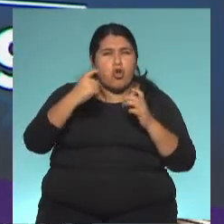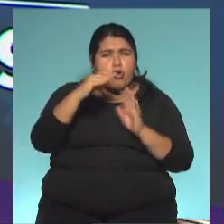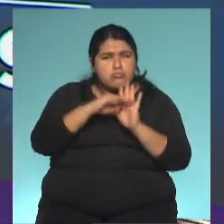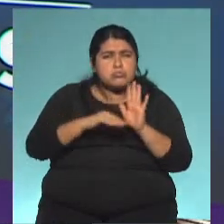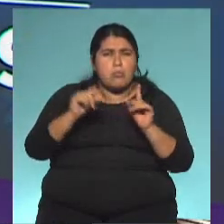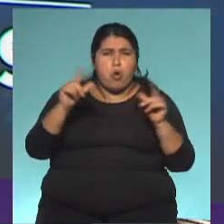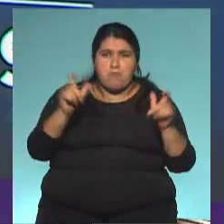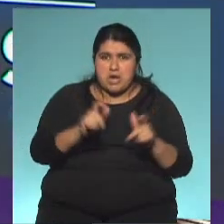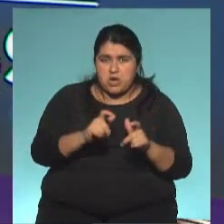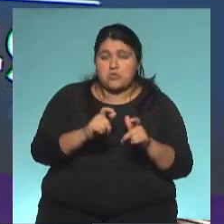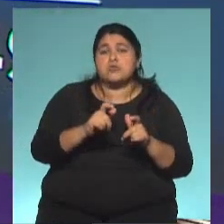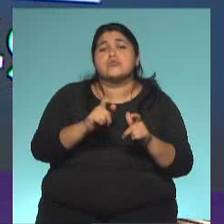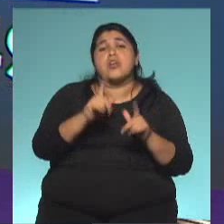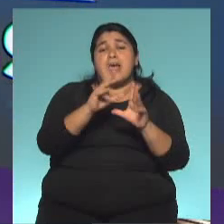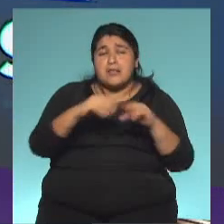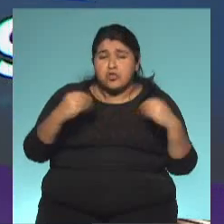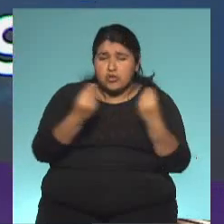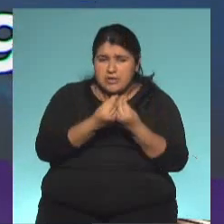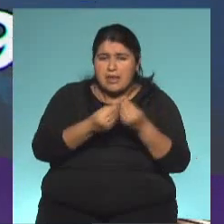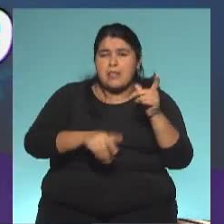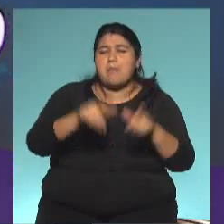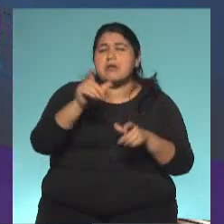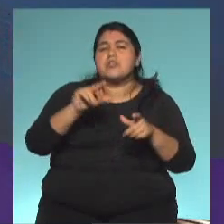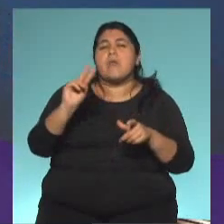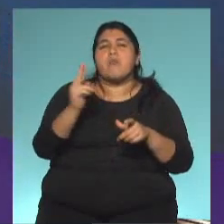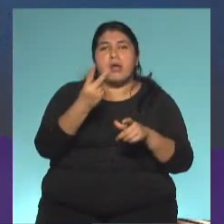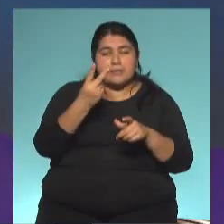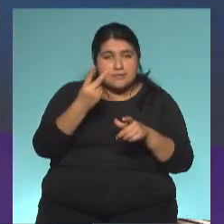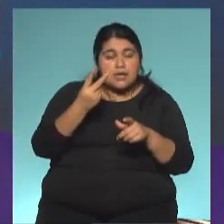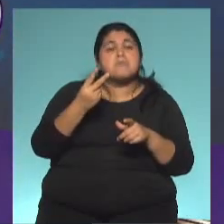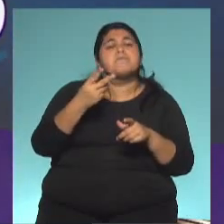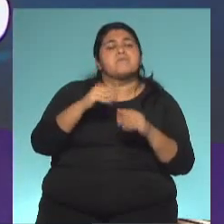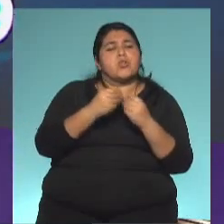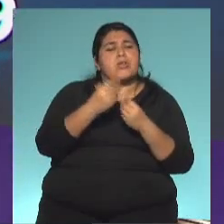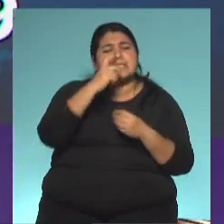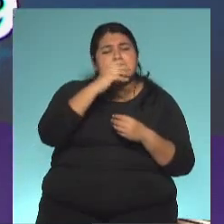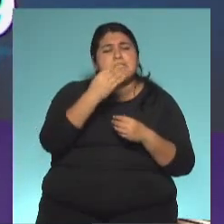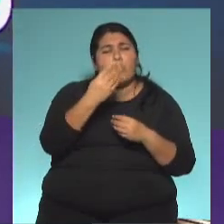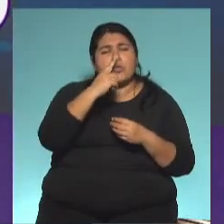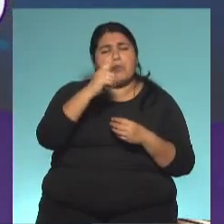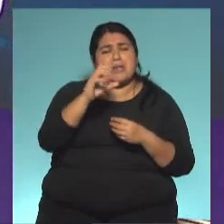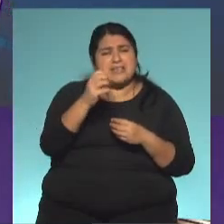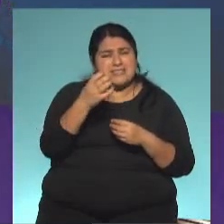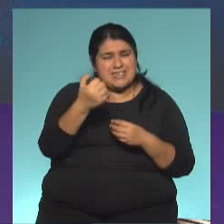como de contagios. El total de muertes en nuestro país ya superó los 74.000, son